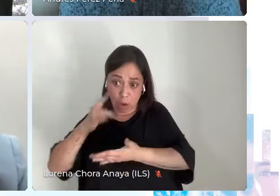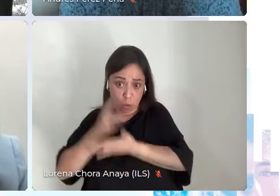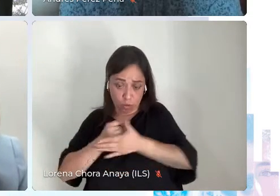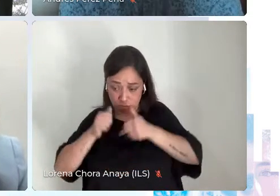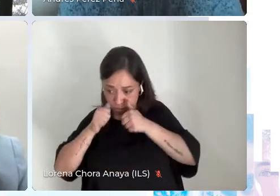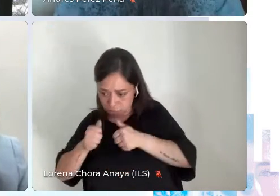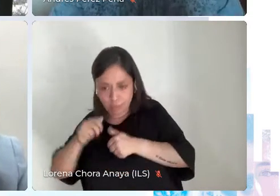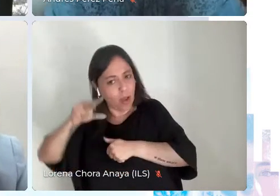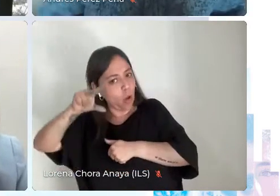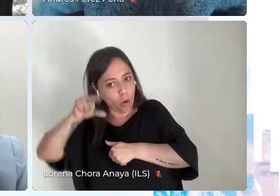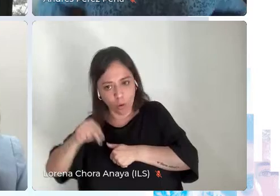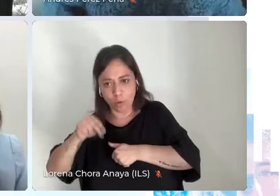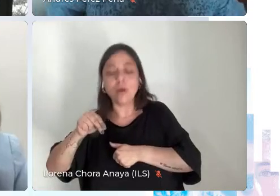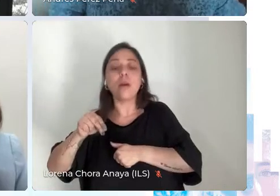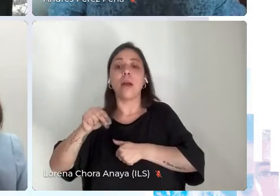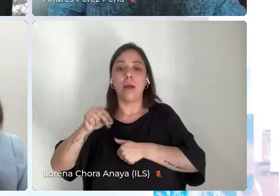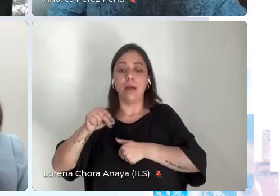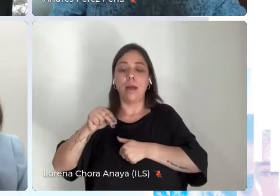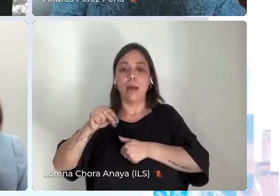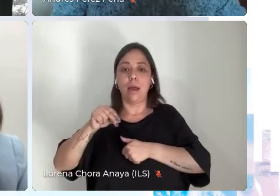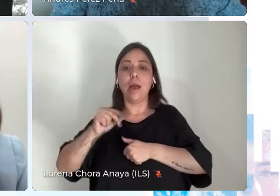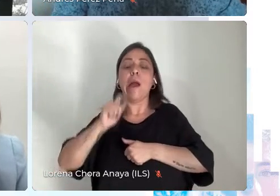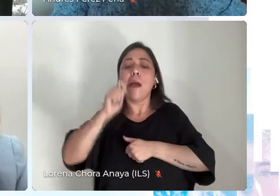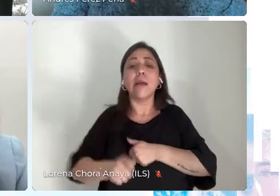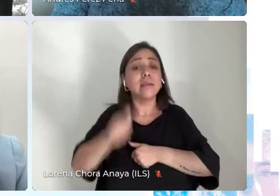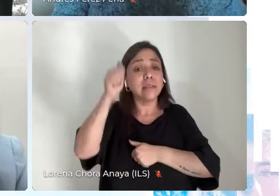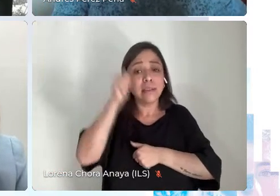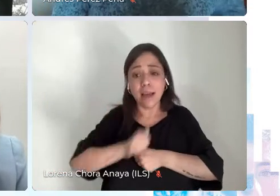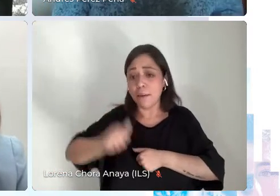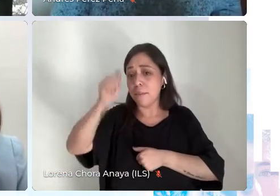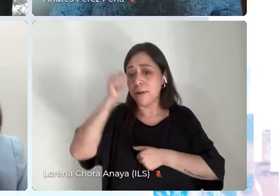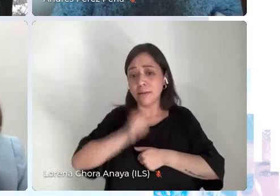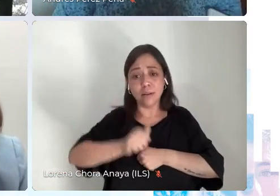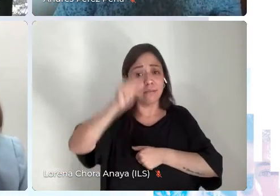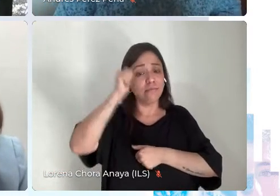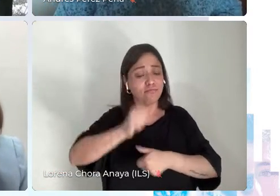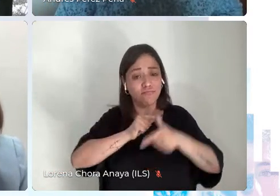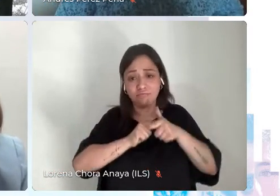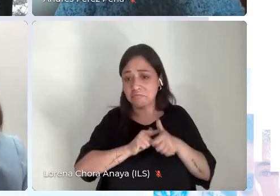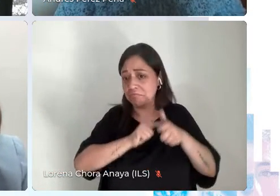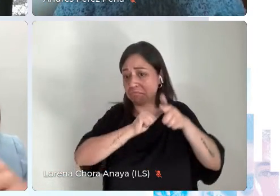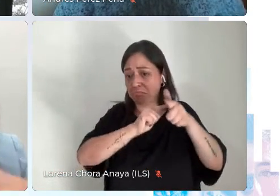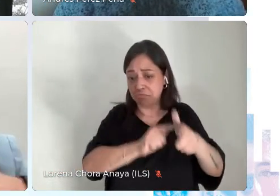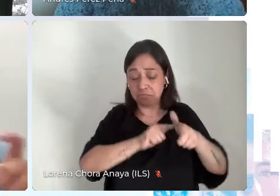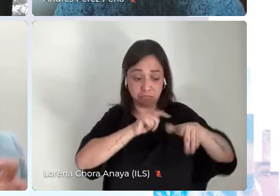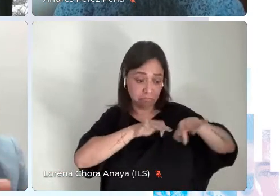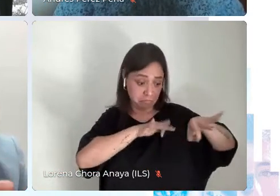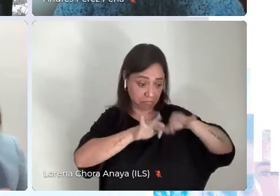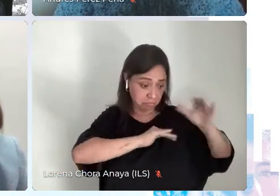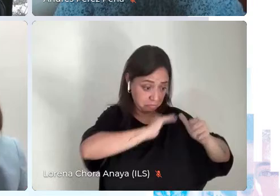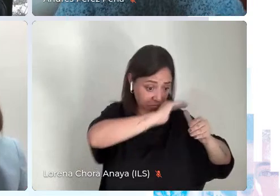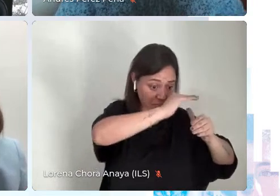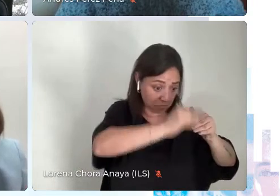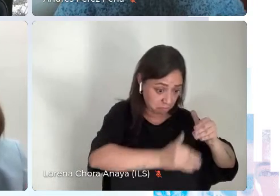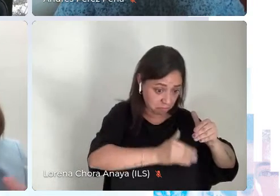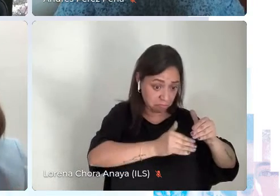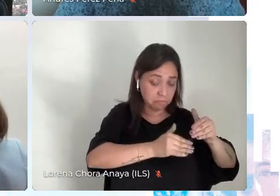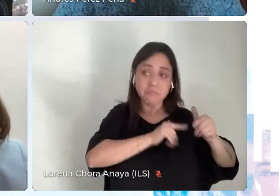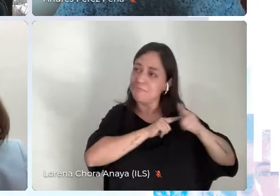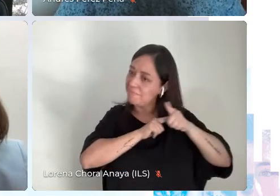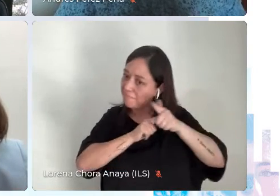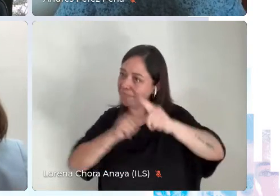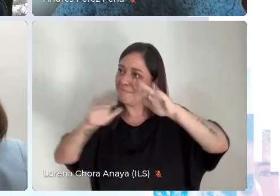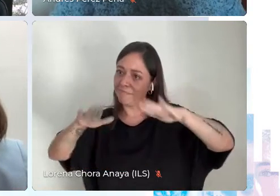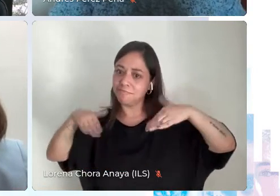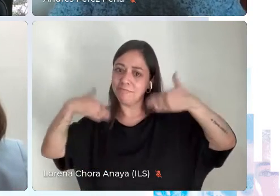sales de la oficina, sino que es constante. Y desde el mismo momento en que empiezas a impactar desde ese metro cuadrado donde estás, ya